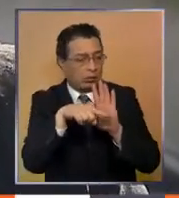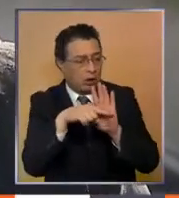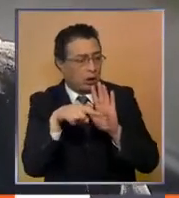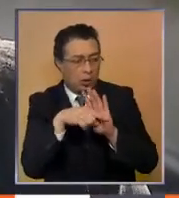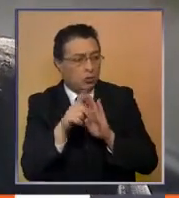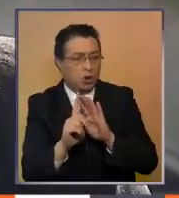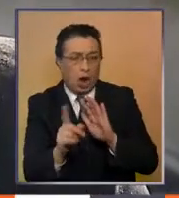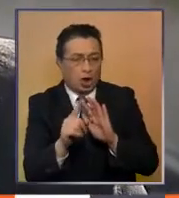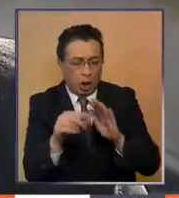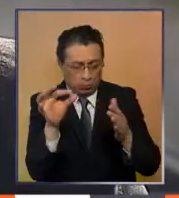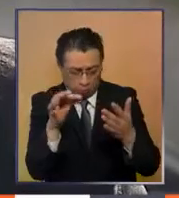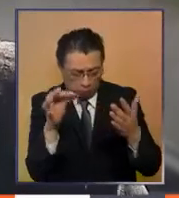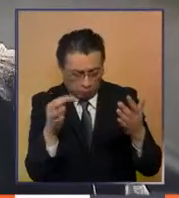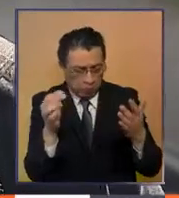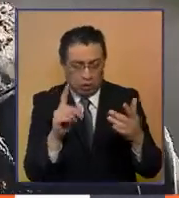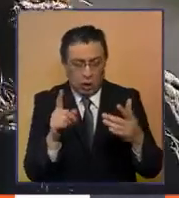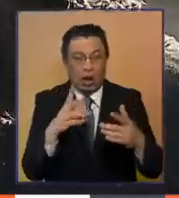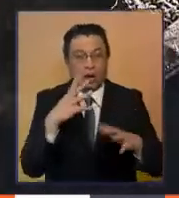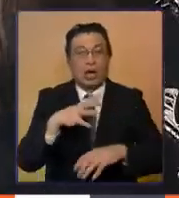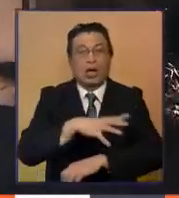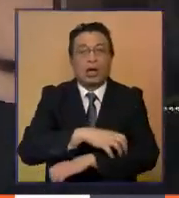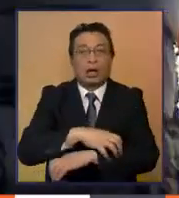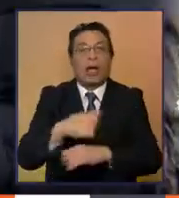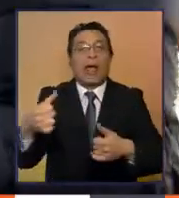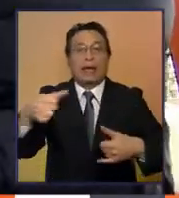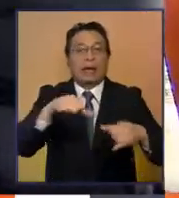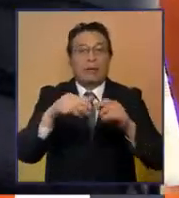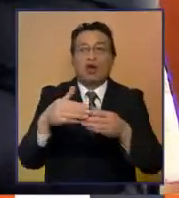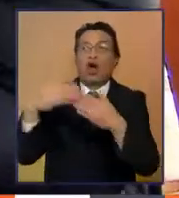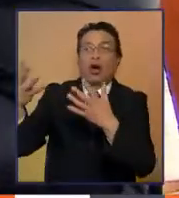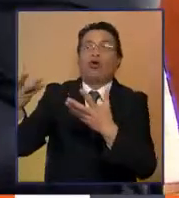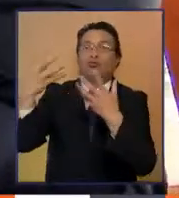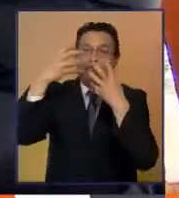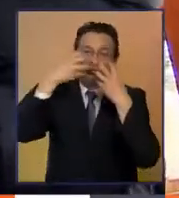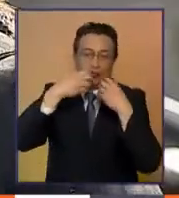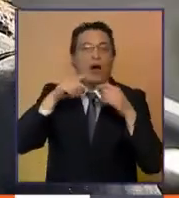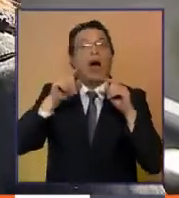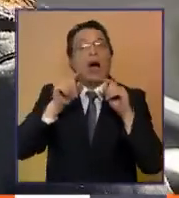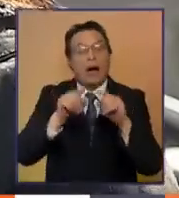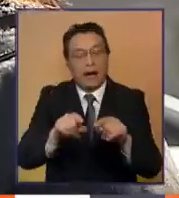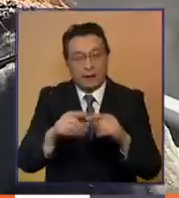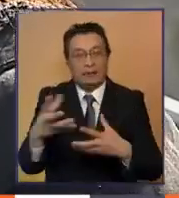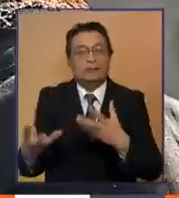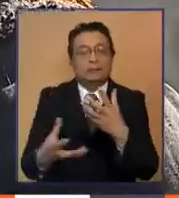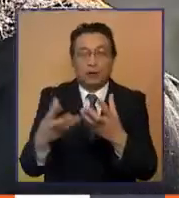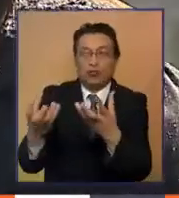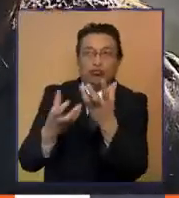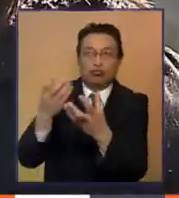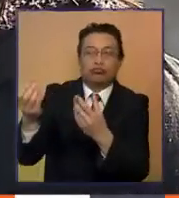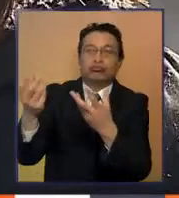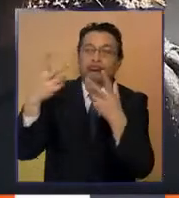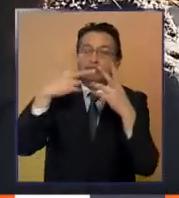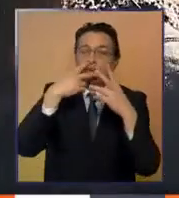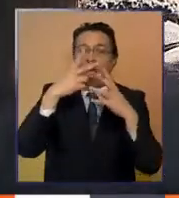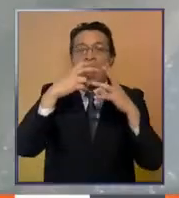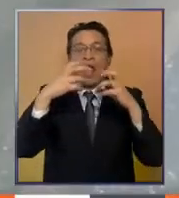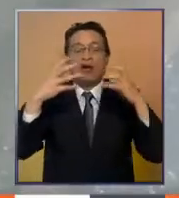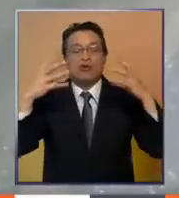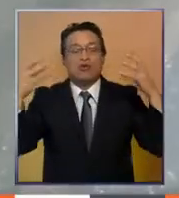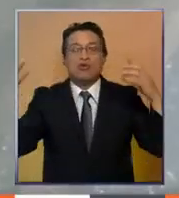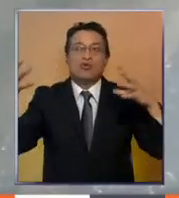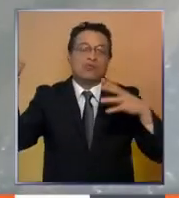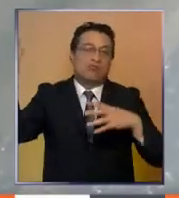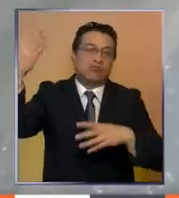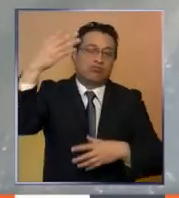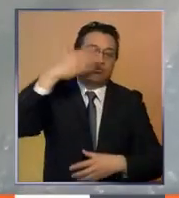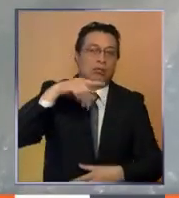reacción a algún agente químico externo. Ambas atribuyen lo que ocurre con sus hijas a posibles gases o aire contaminado